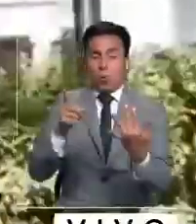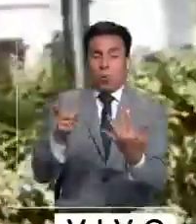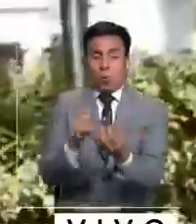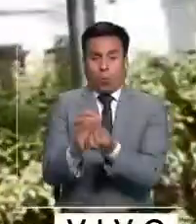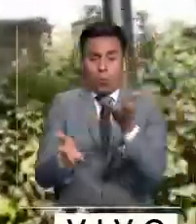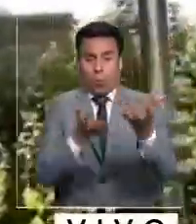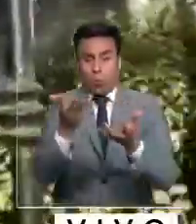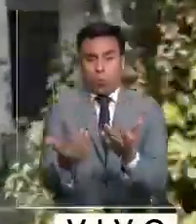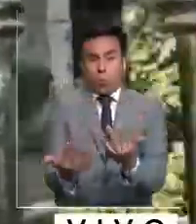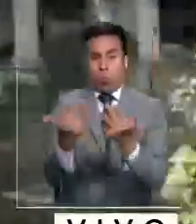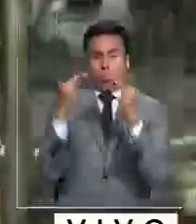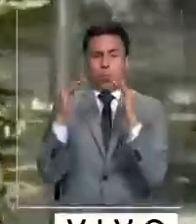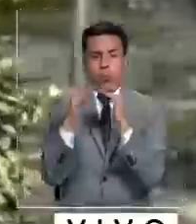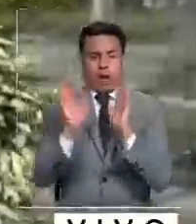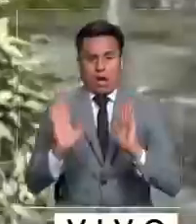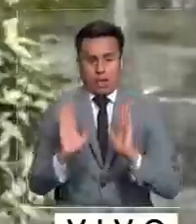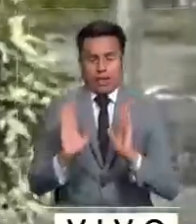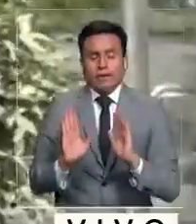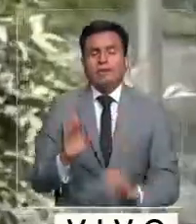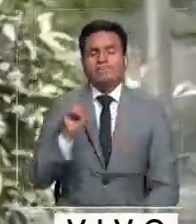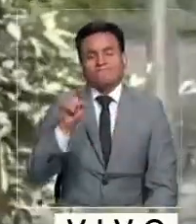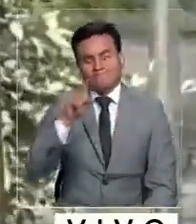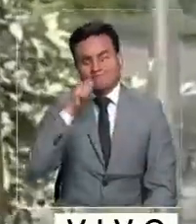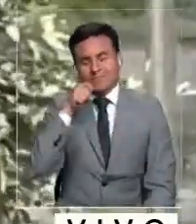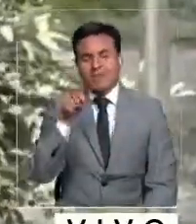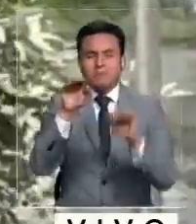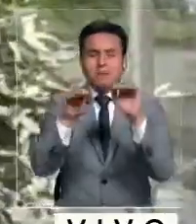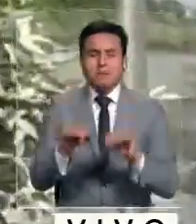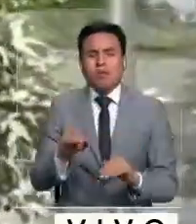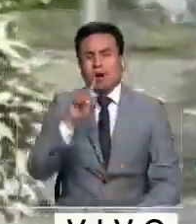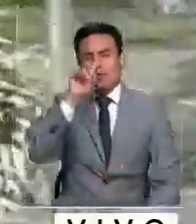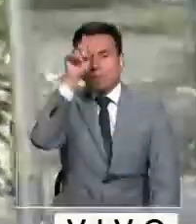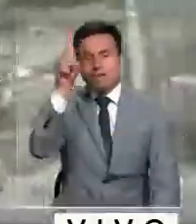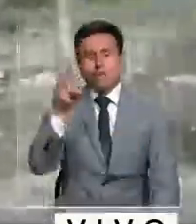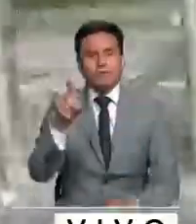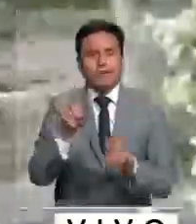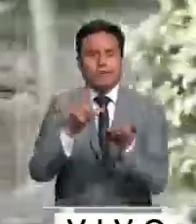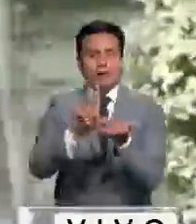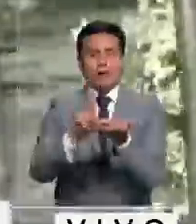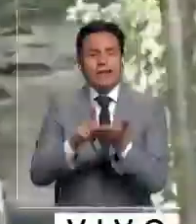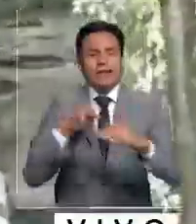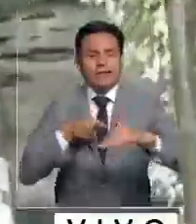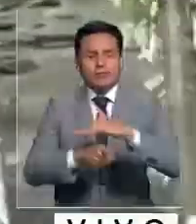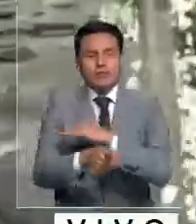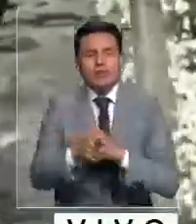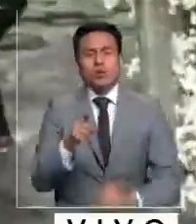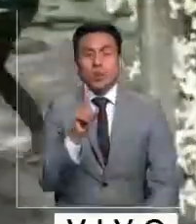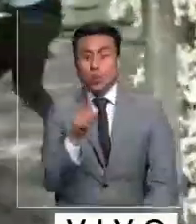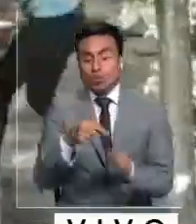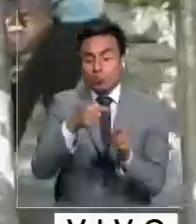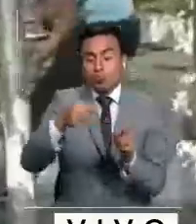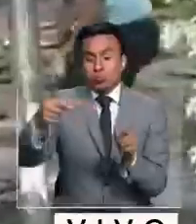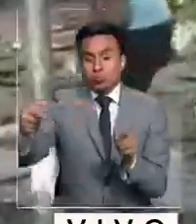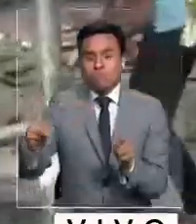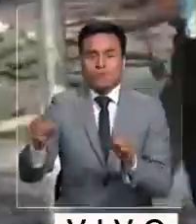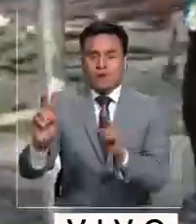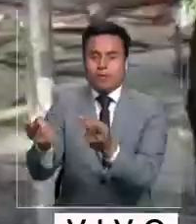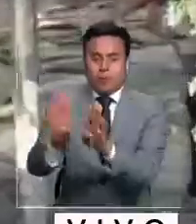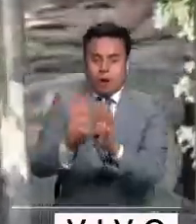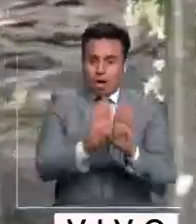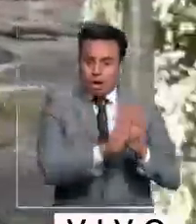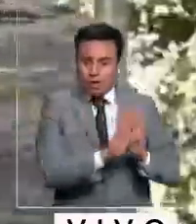la construcción. En este caso, también como ha ocurrido habitualmente, las estaciones de la línea 1 del metro fueron evacuadas, la estación